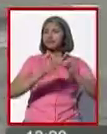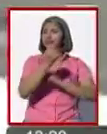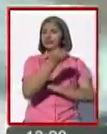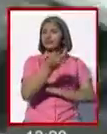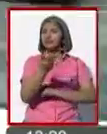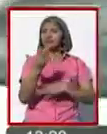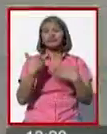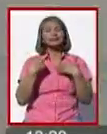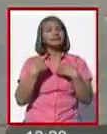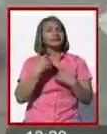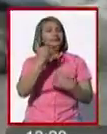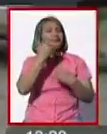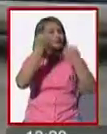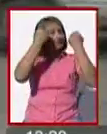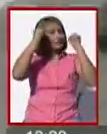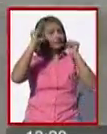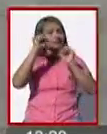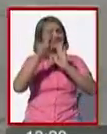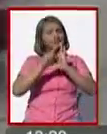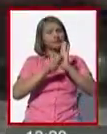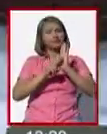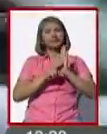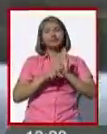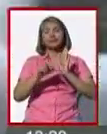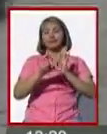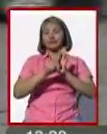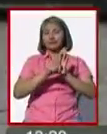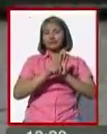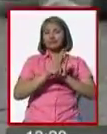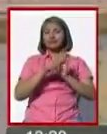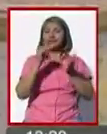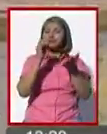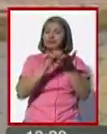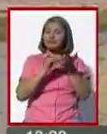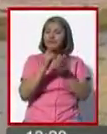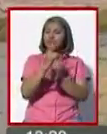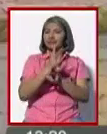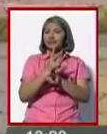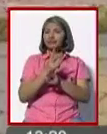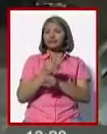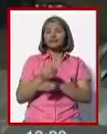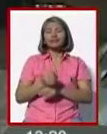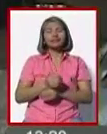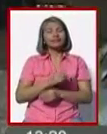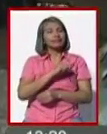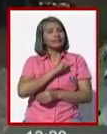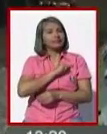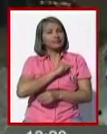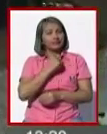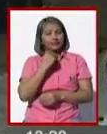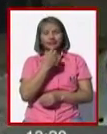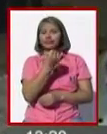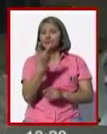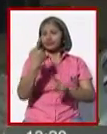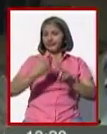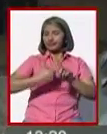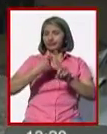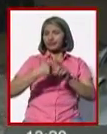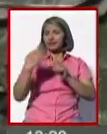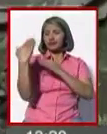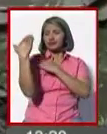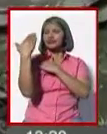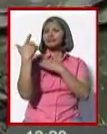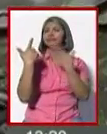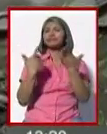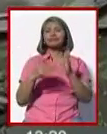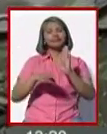alguna oportunidad hemos infringido alguna norma de tránsito, por inobservancia, descuido o en algunos casos de forma consciente. En los últimos meses en nuestra ciudad